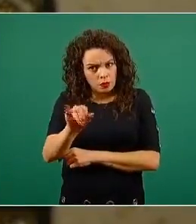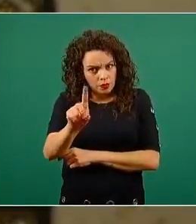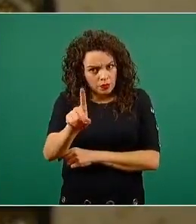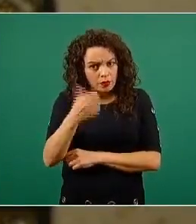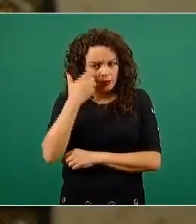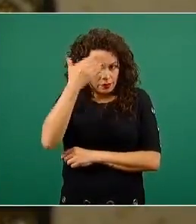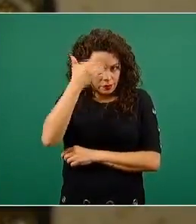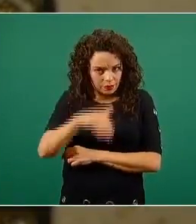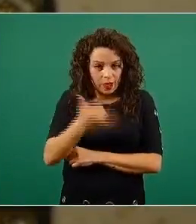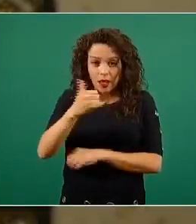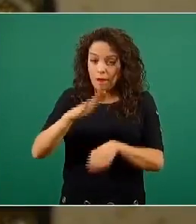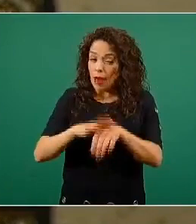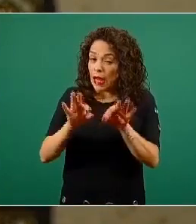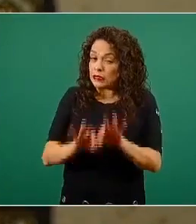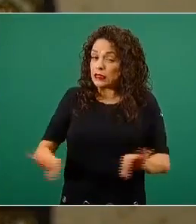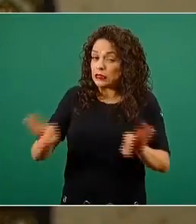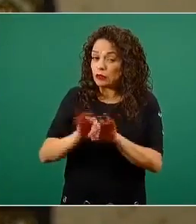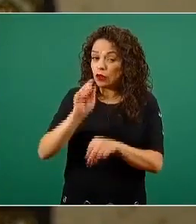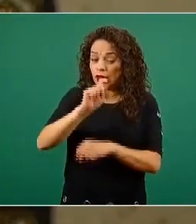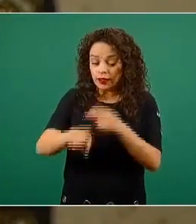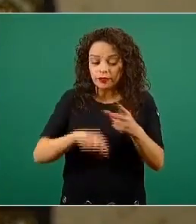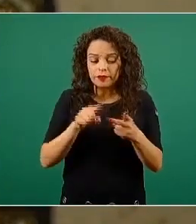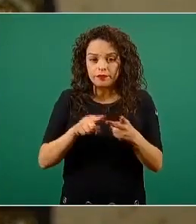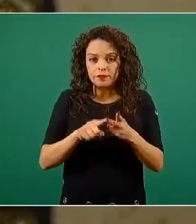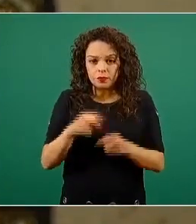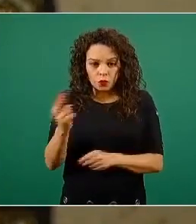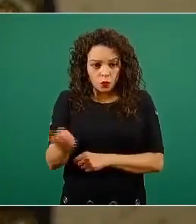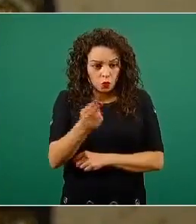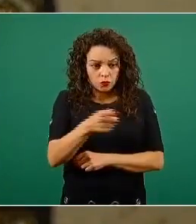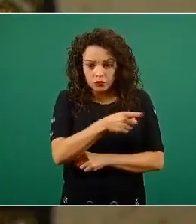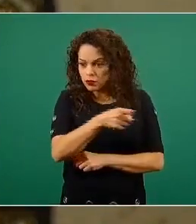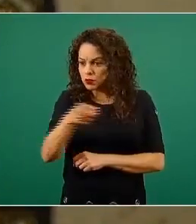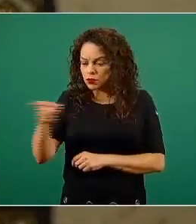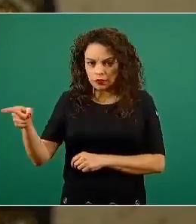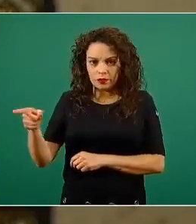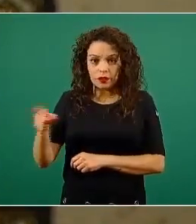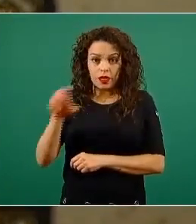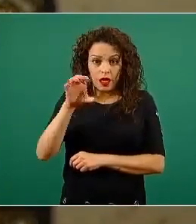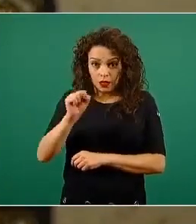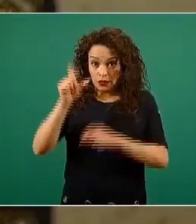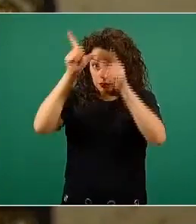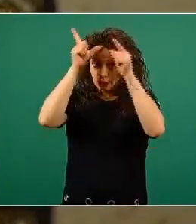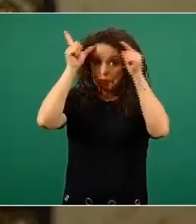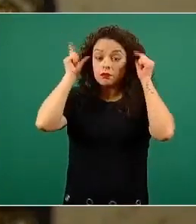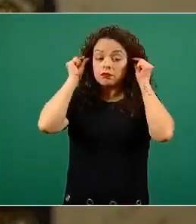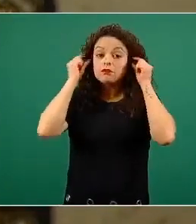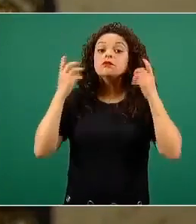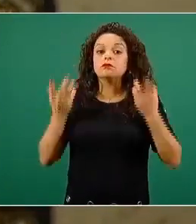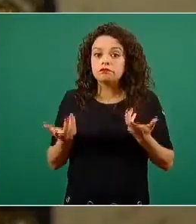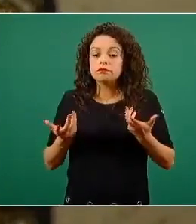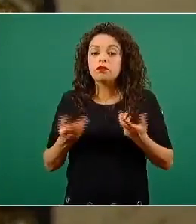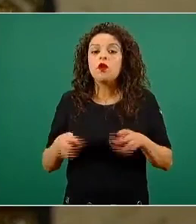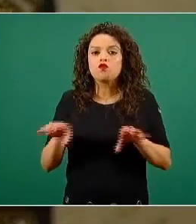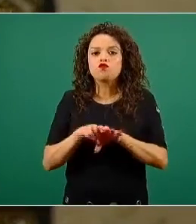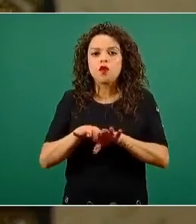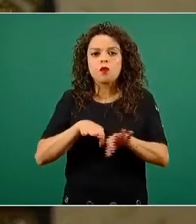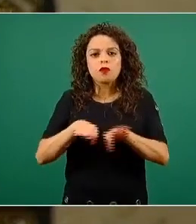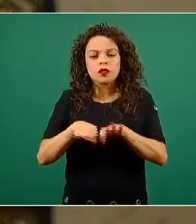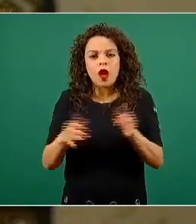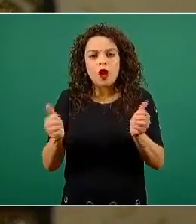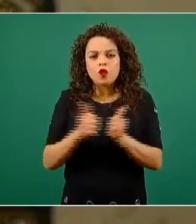importante, ¿cómo han afrontado ustedes como enfermeras, cómo han trabajado precisamente con los otros